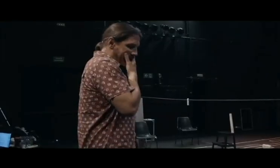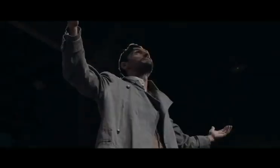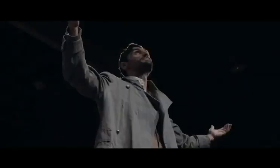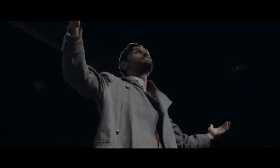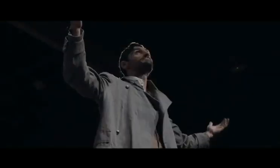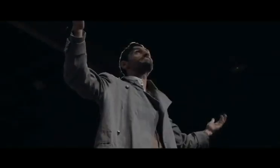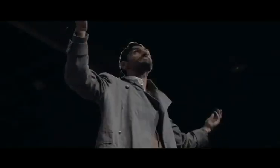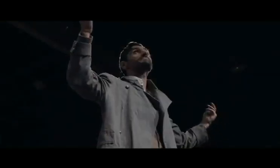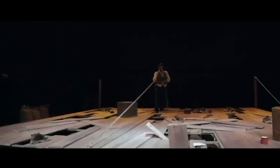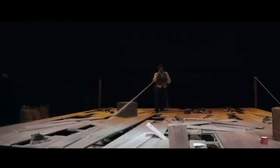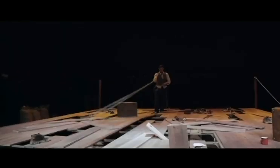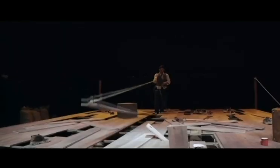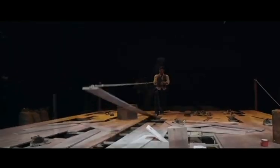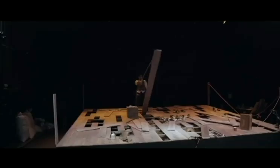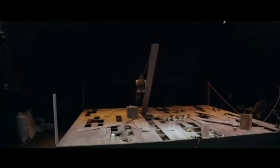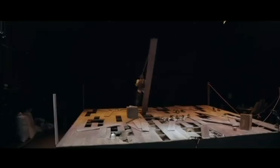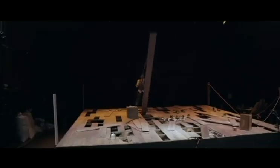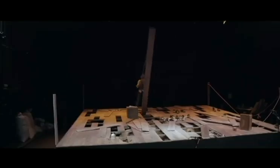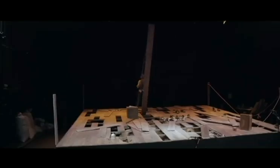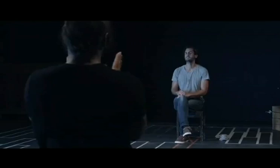y algunos de sus poemas.